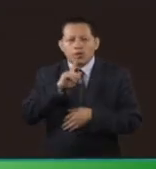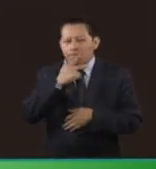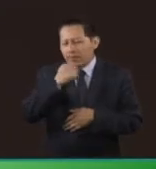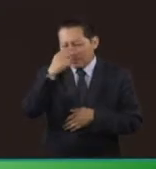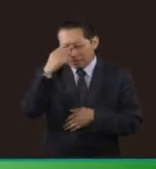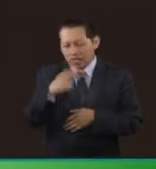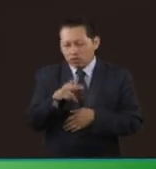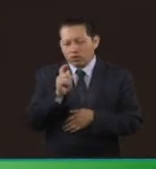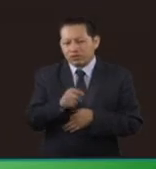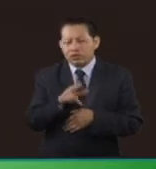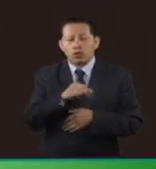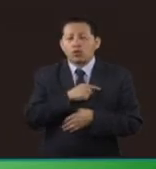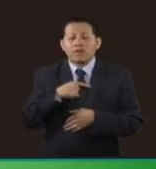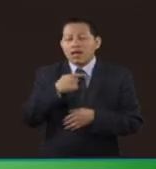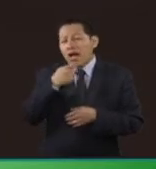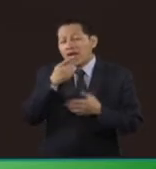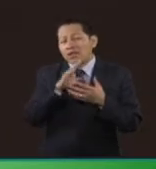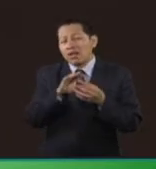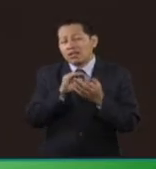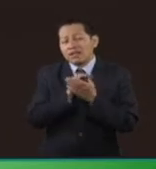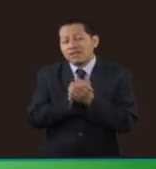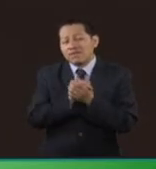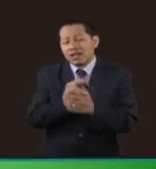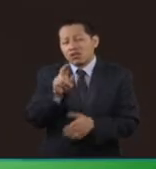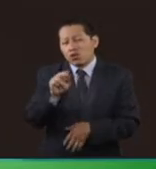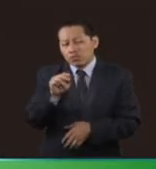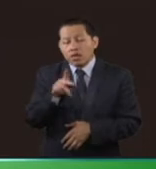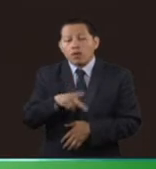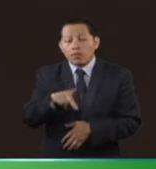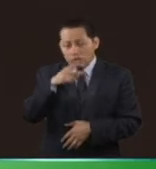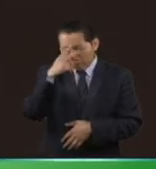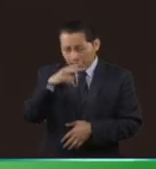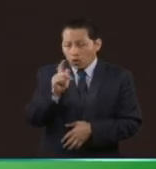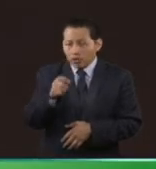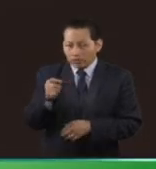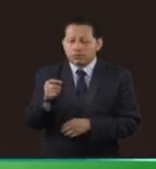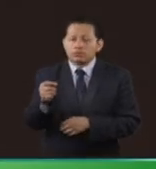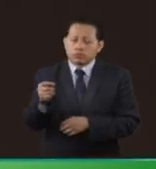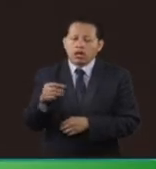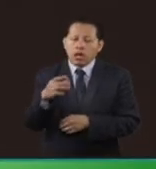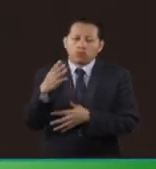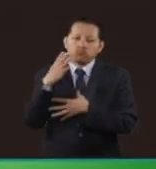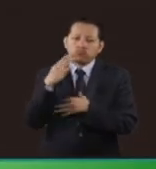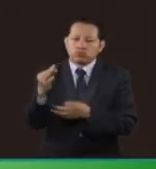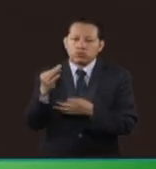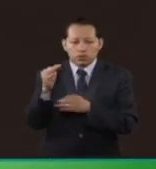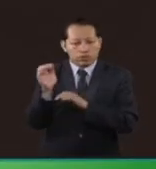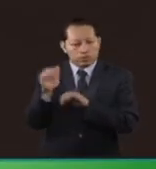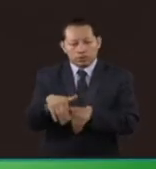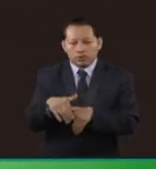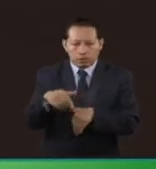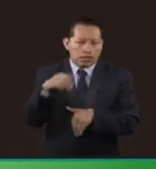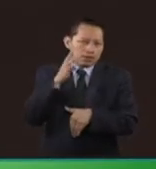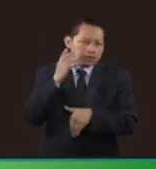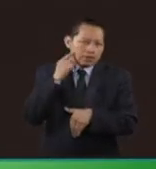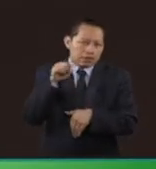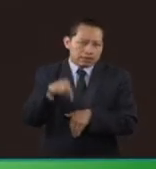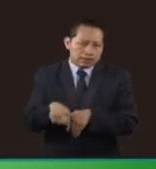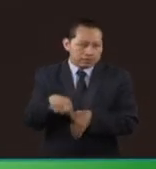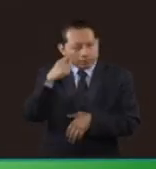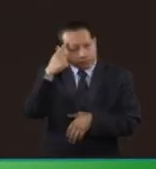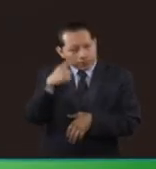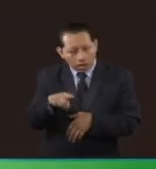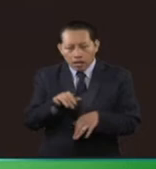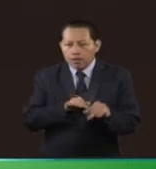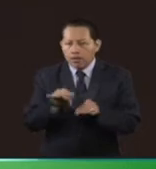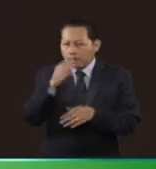mexicanos y no estar hablando de rifas. El pueblo de México nos puso aquí para desempeñar un trabajo serio. Hoy el